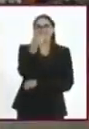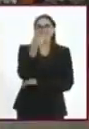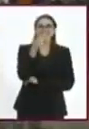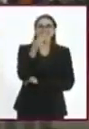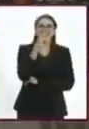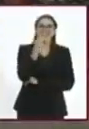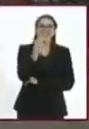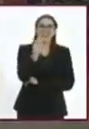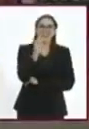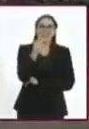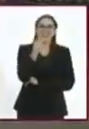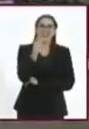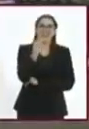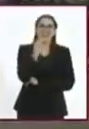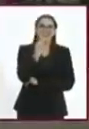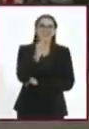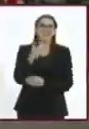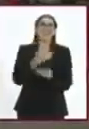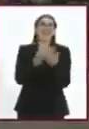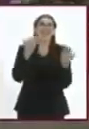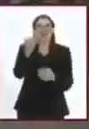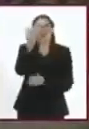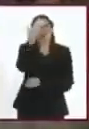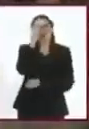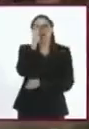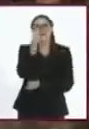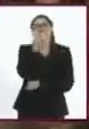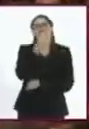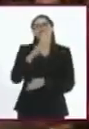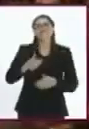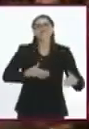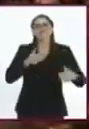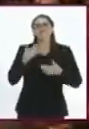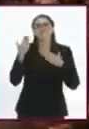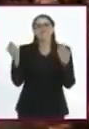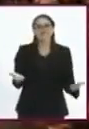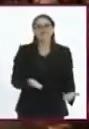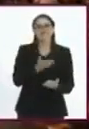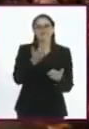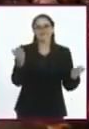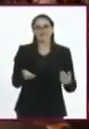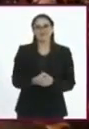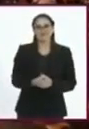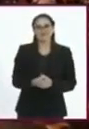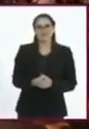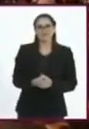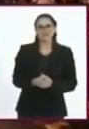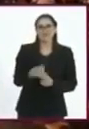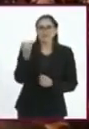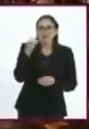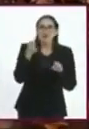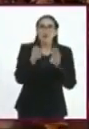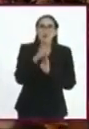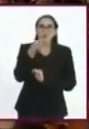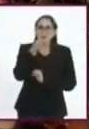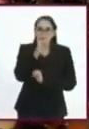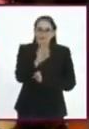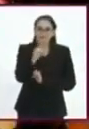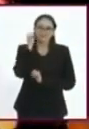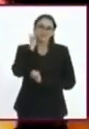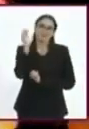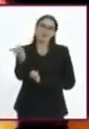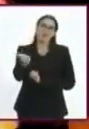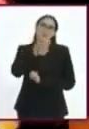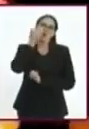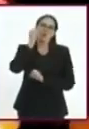Guelaguetza. En la actualidad, una fiesta patronal es impensable sin fuegos artificiales o una